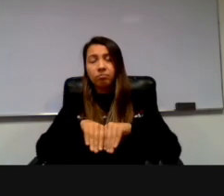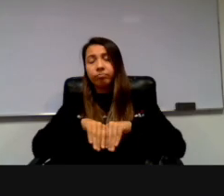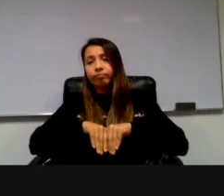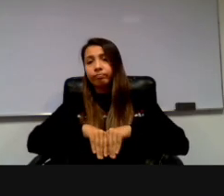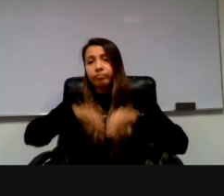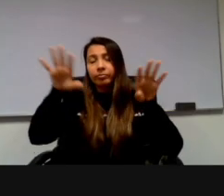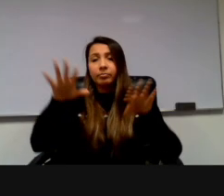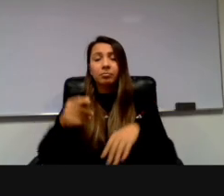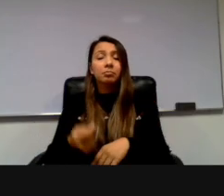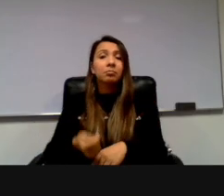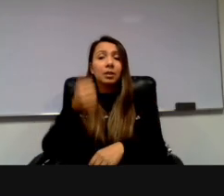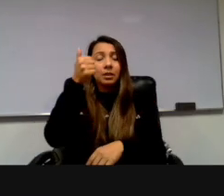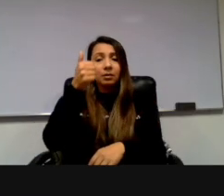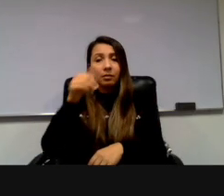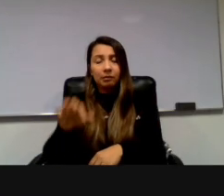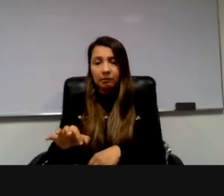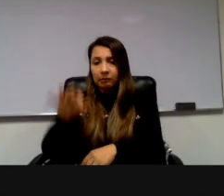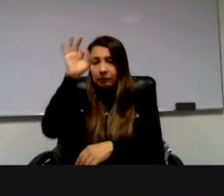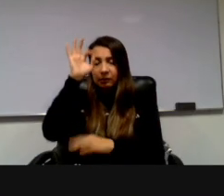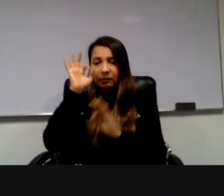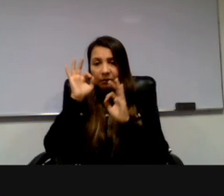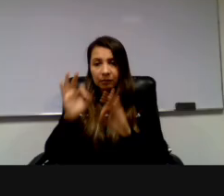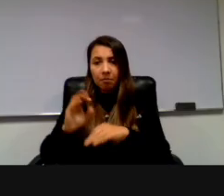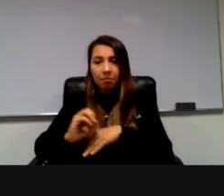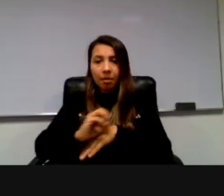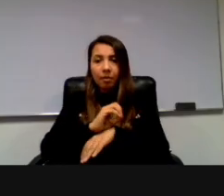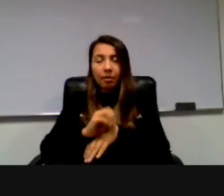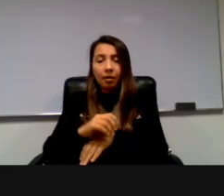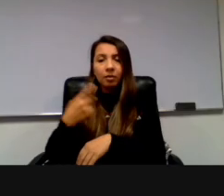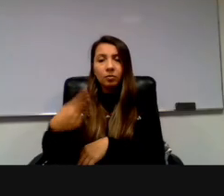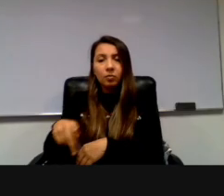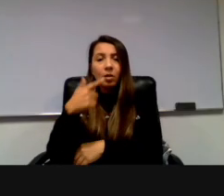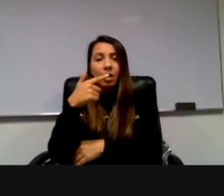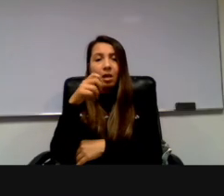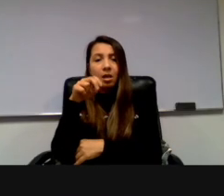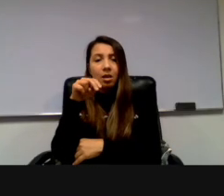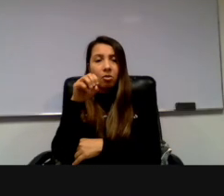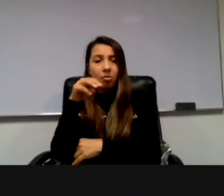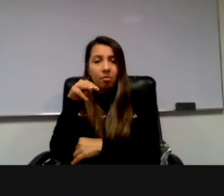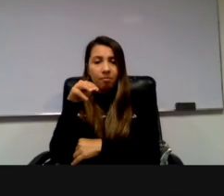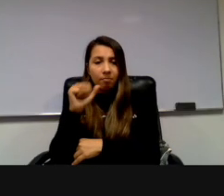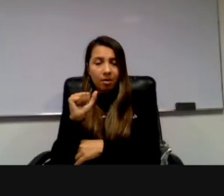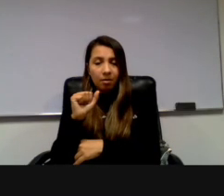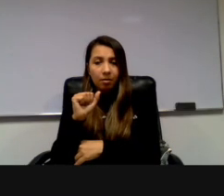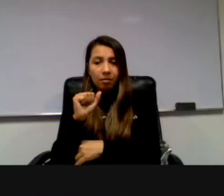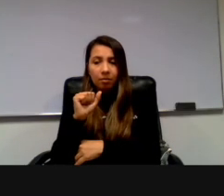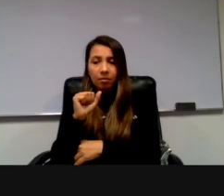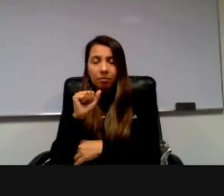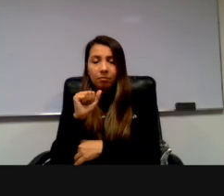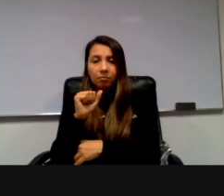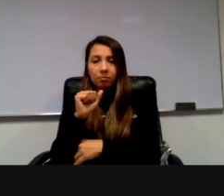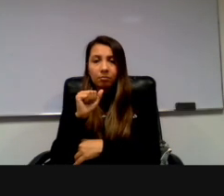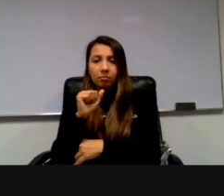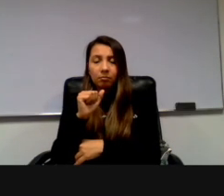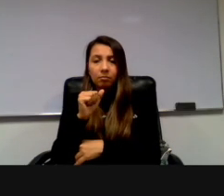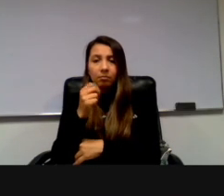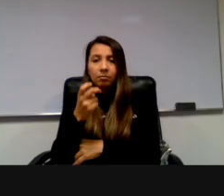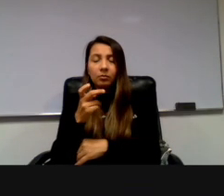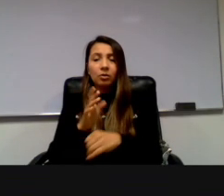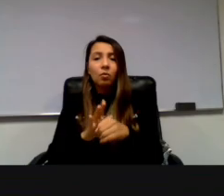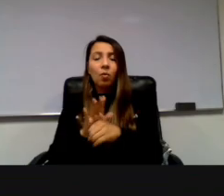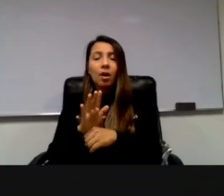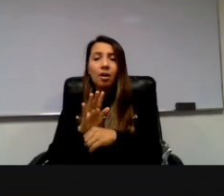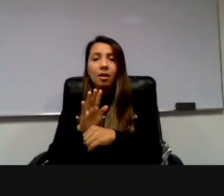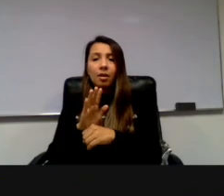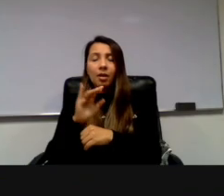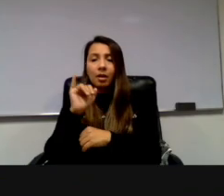el primer genoma completamente secuenciado de una bacteria. Y entonces este fue de una bacteria que es Haemophilus influenza, que